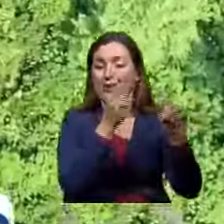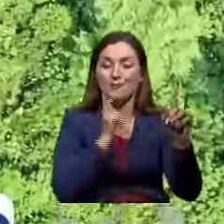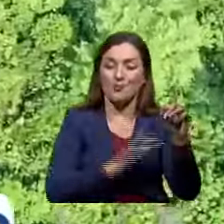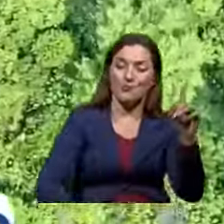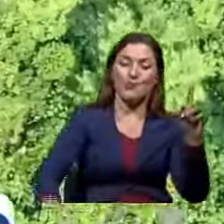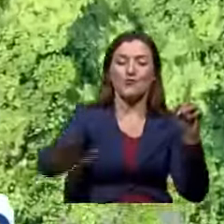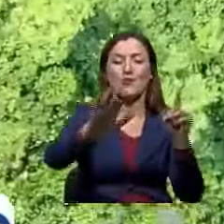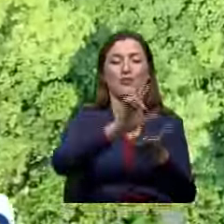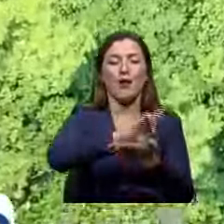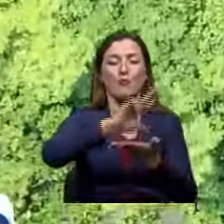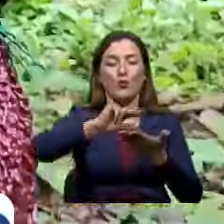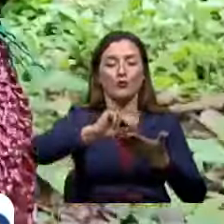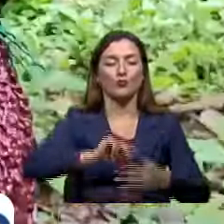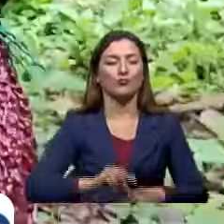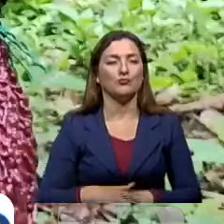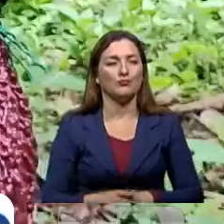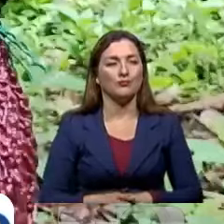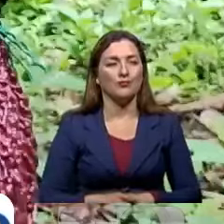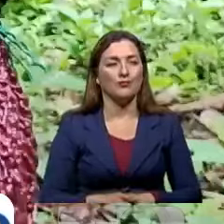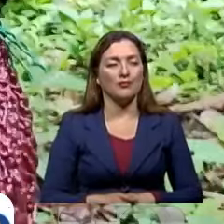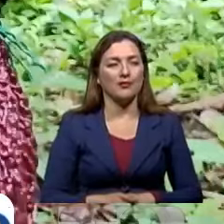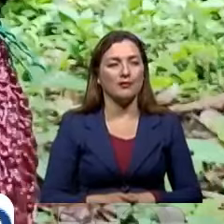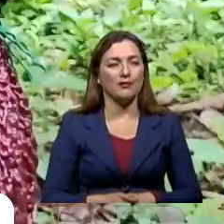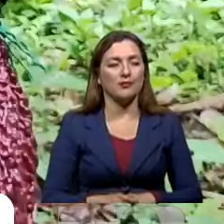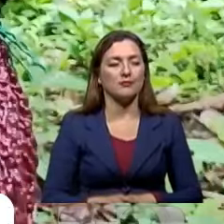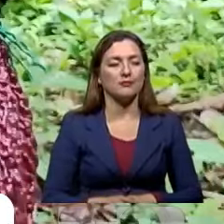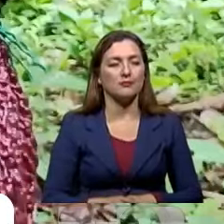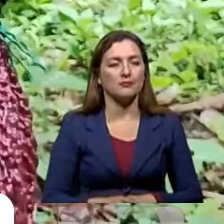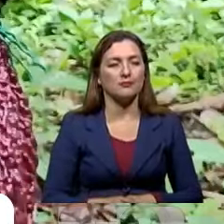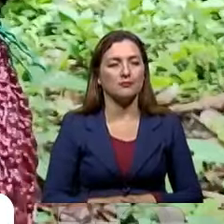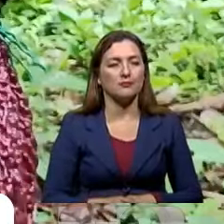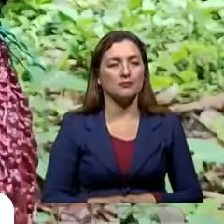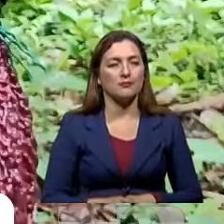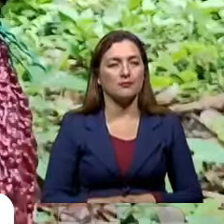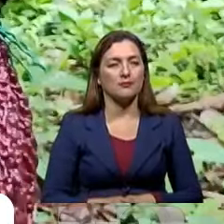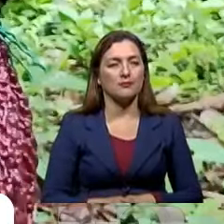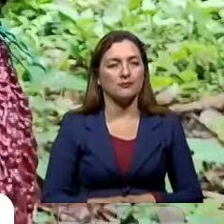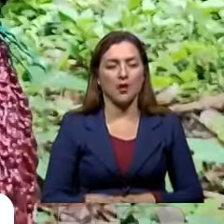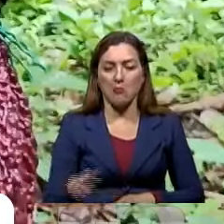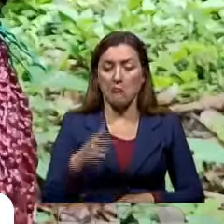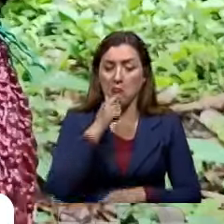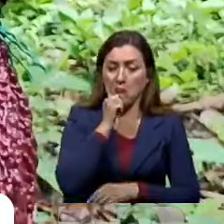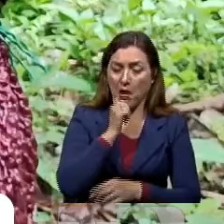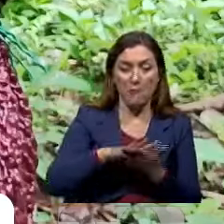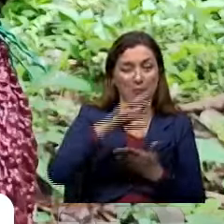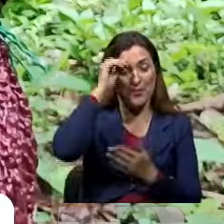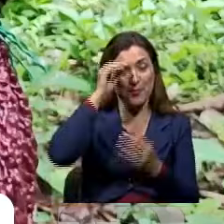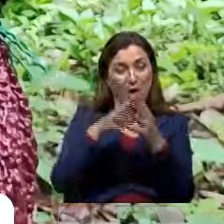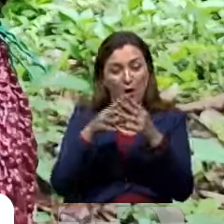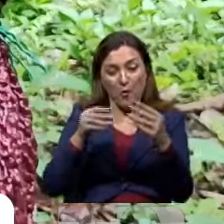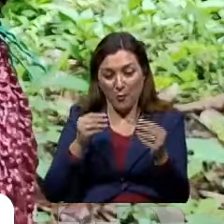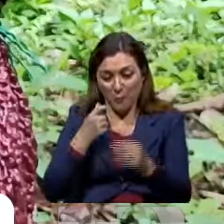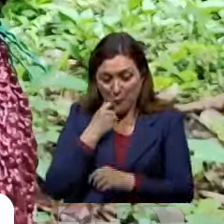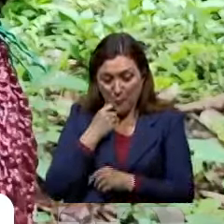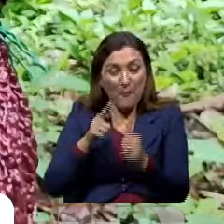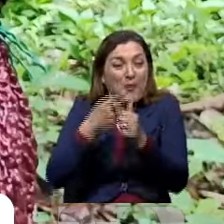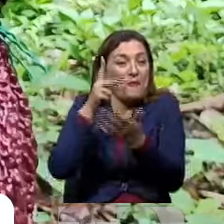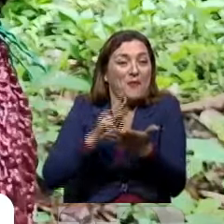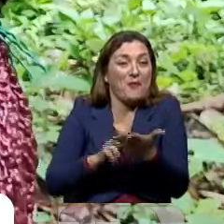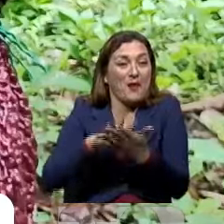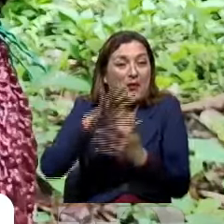sector de Napo. Para nosotros es novedoso también porque nosotros mismos estamos experimentando.